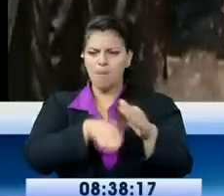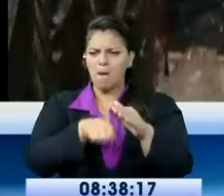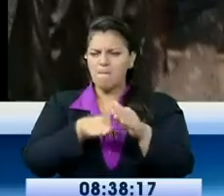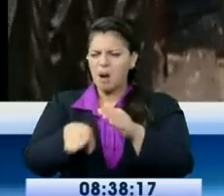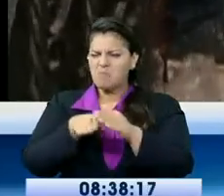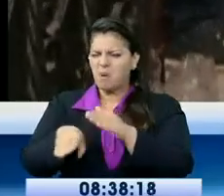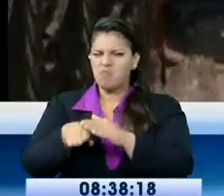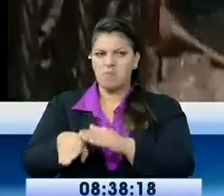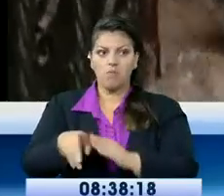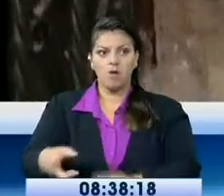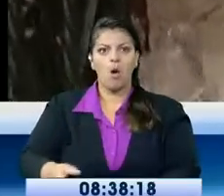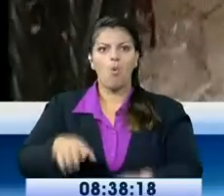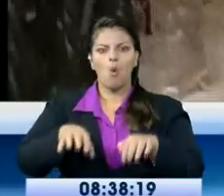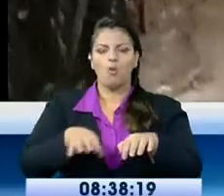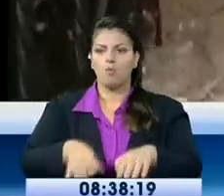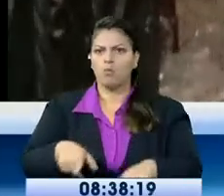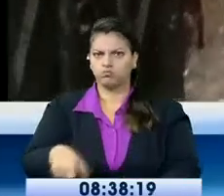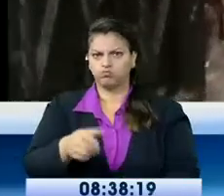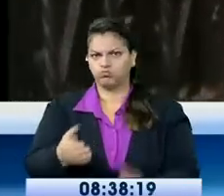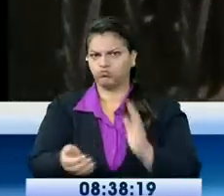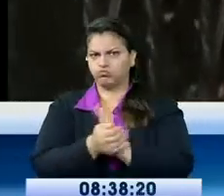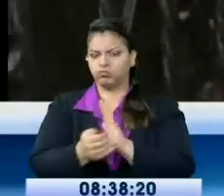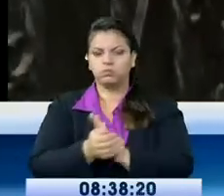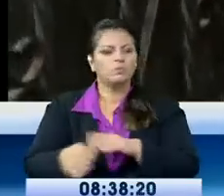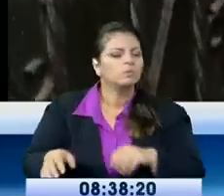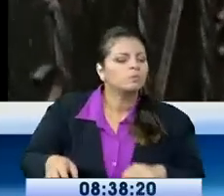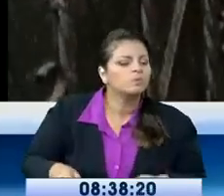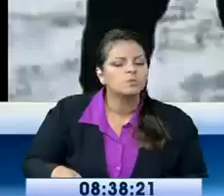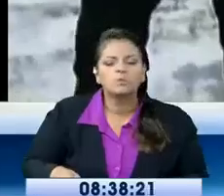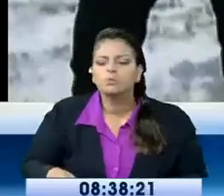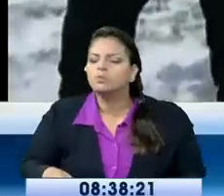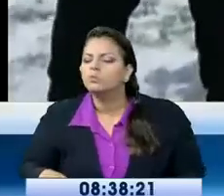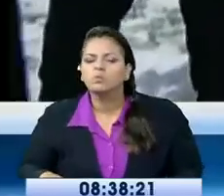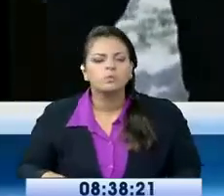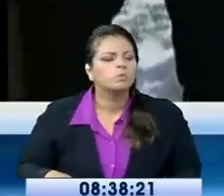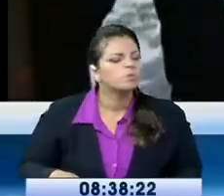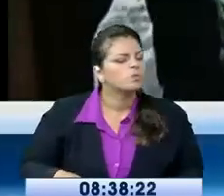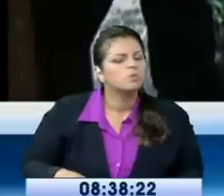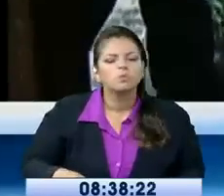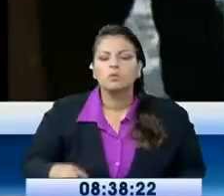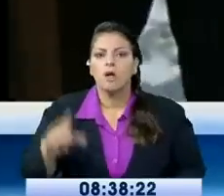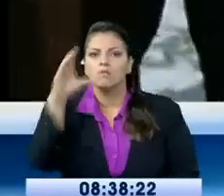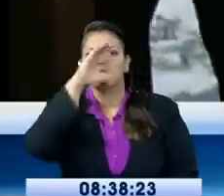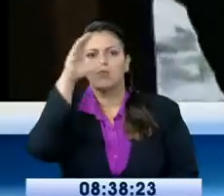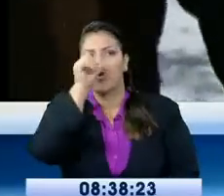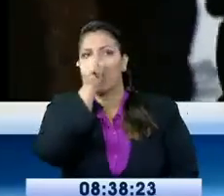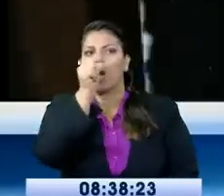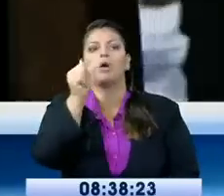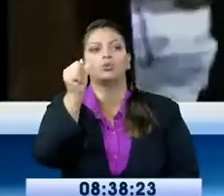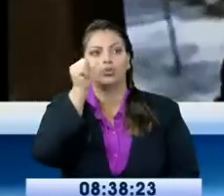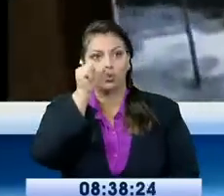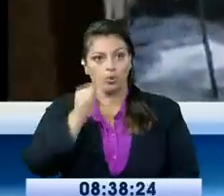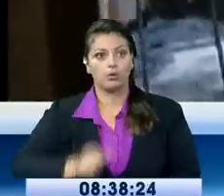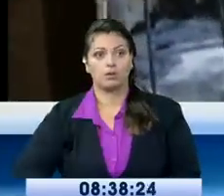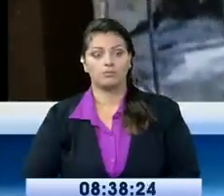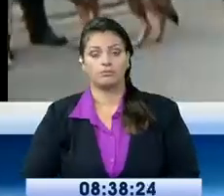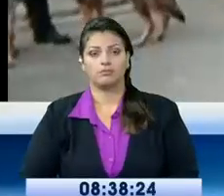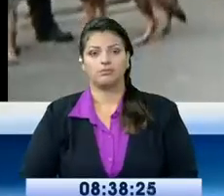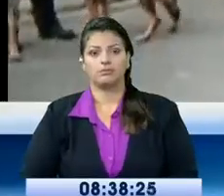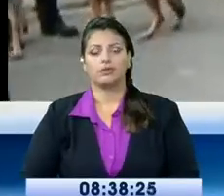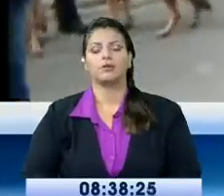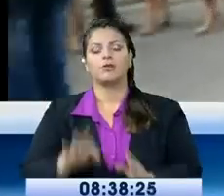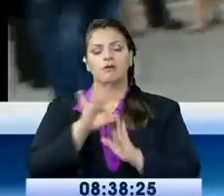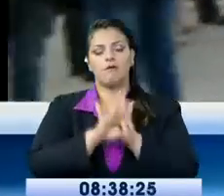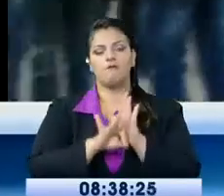Utilizaron canes especializados para este tipo de operativos, que recorrieron hasta los patios de estas casas, ubicadas en el sector de la Florida,